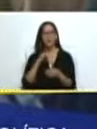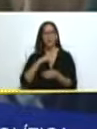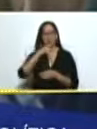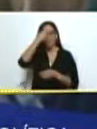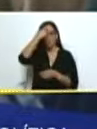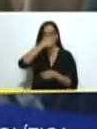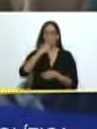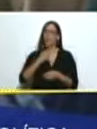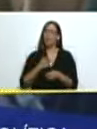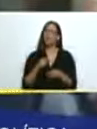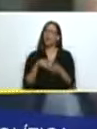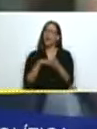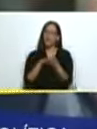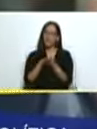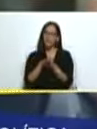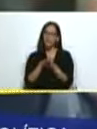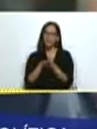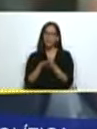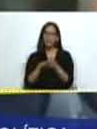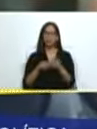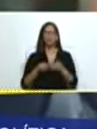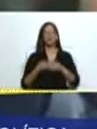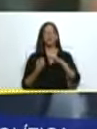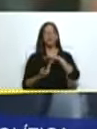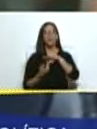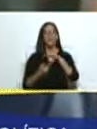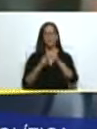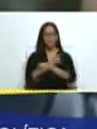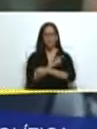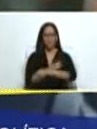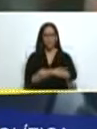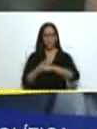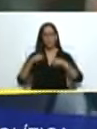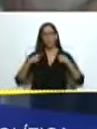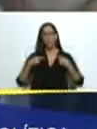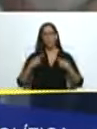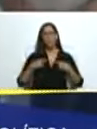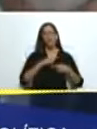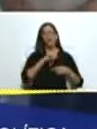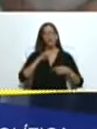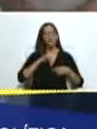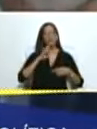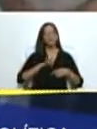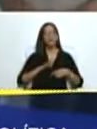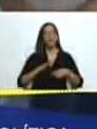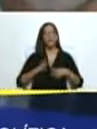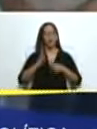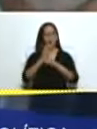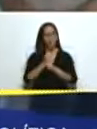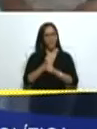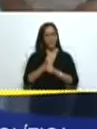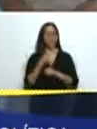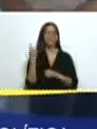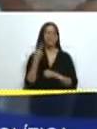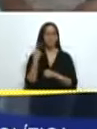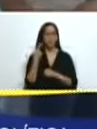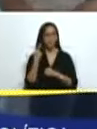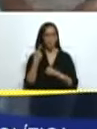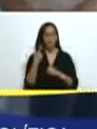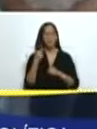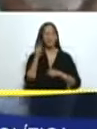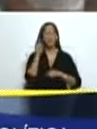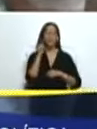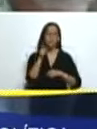pueblo avance sobre las bases del poder popular. Nosotros estamos convencidos que solo bajo su gestión, solo bajo